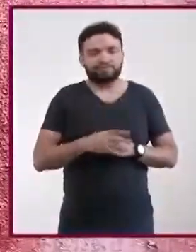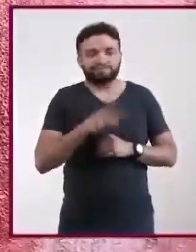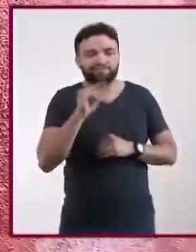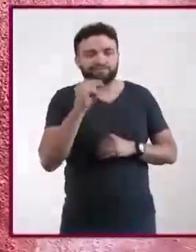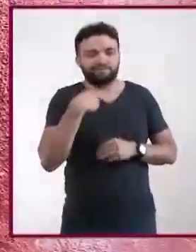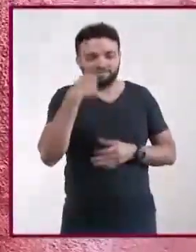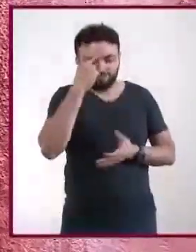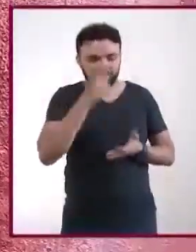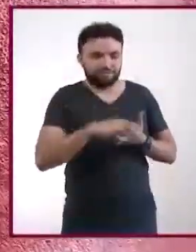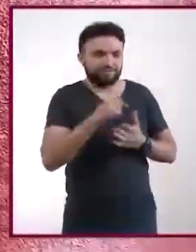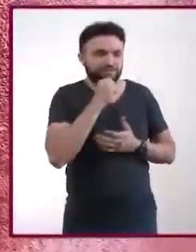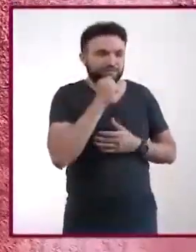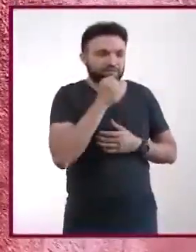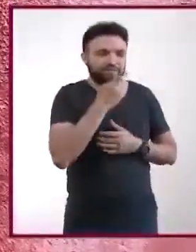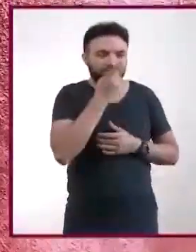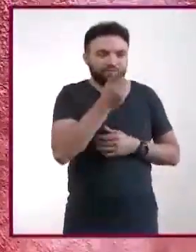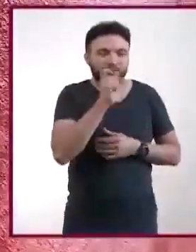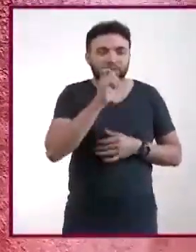así como...